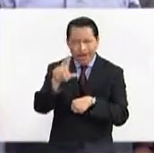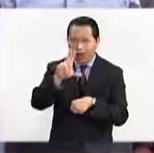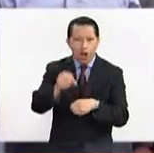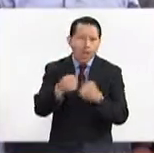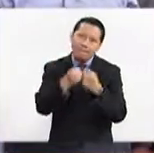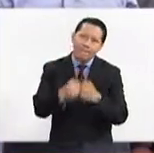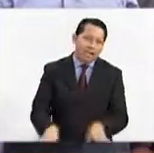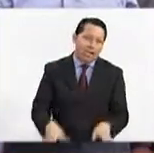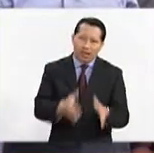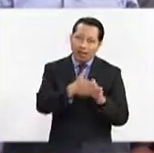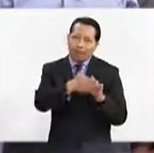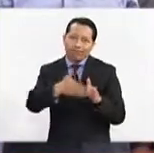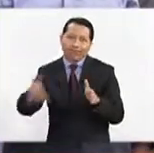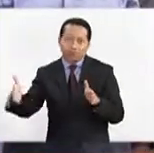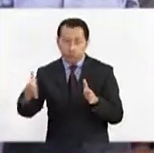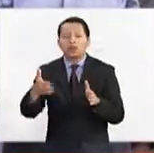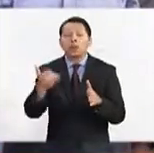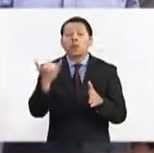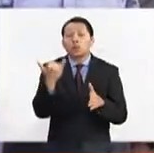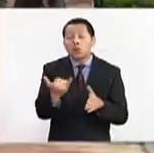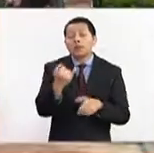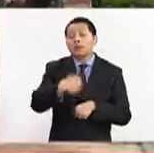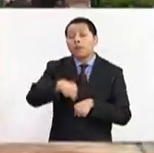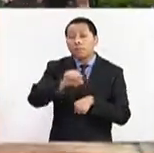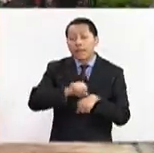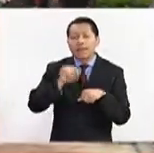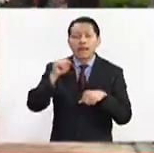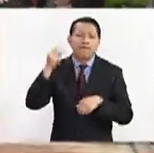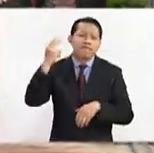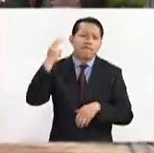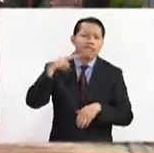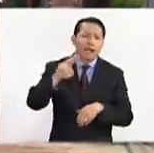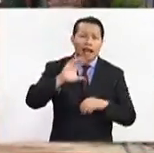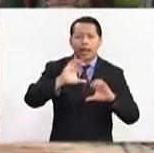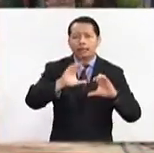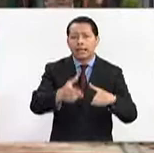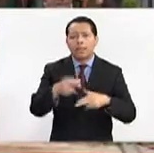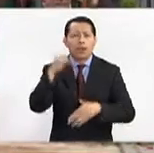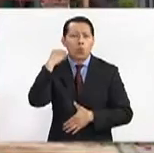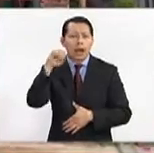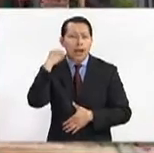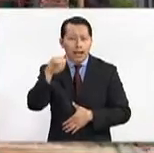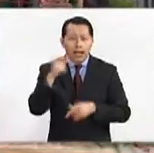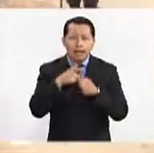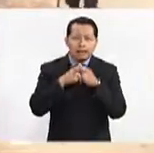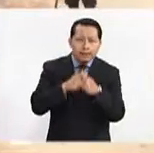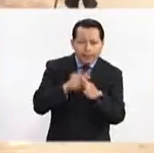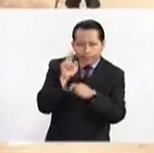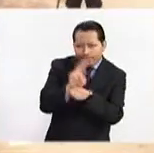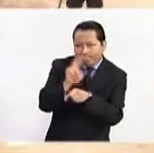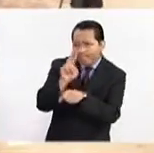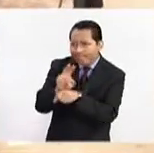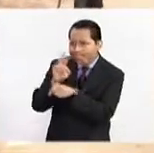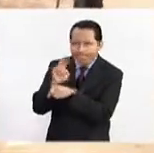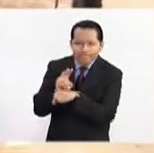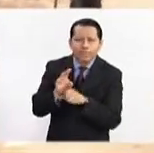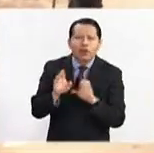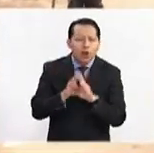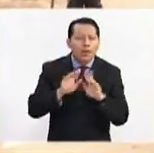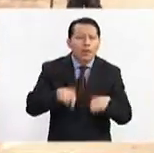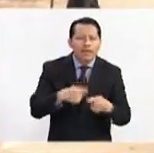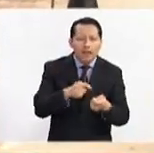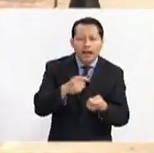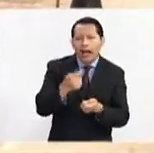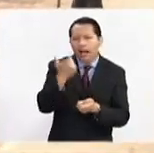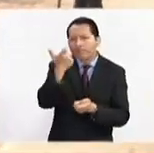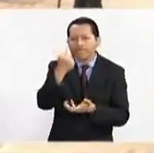Por último, el presidente informó que en la semana viajará nuevamente a Chiapas y Oaxaca a continuar la supervisión de la etapa de entrega de